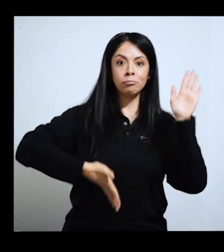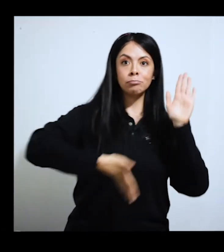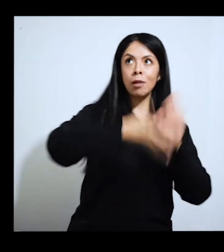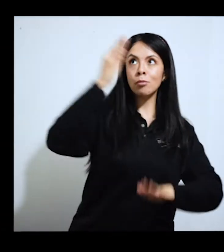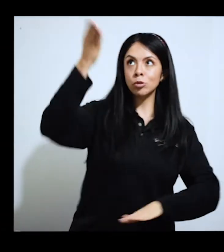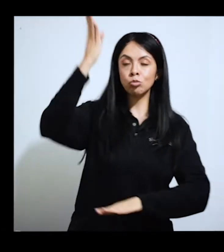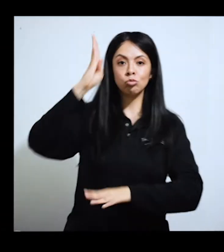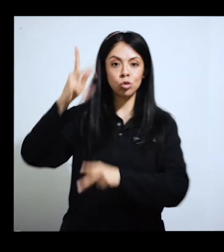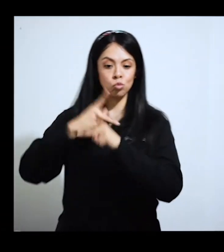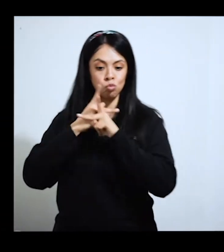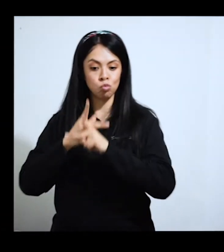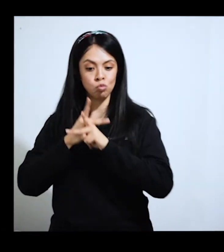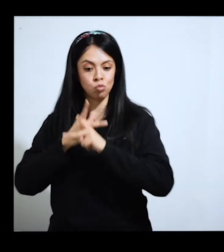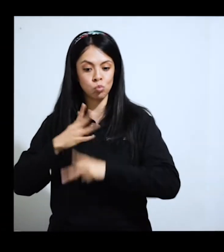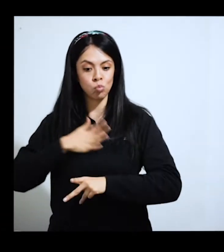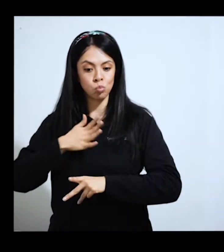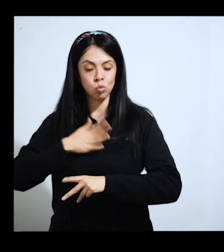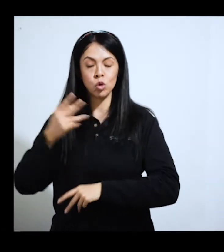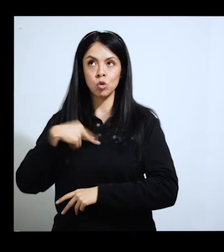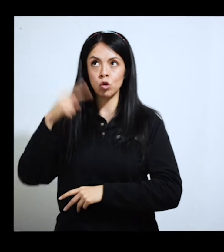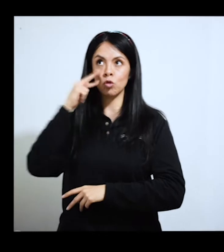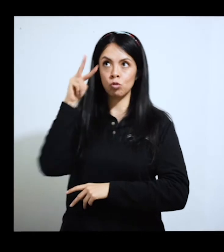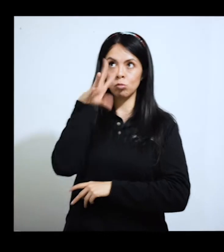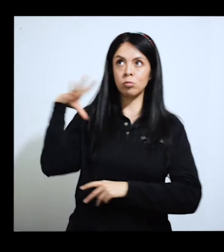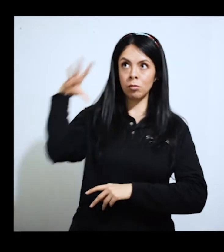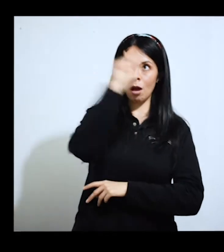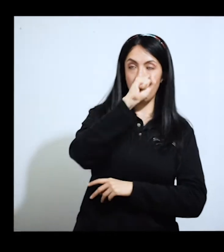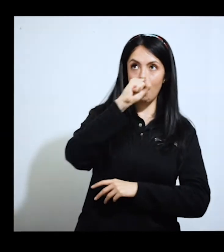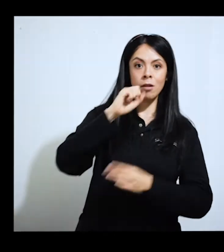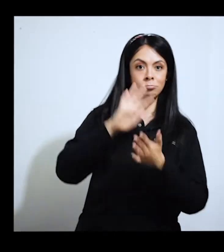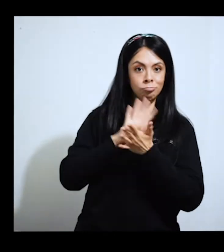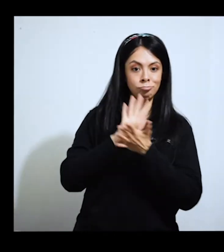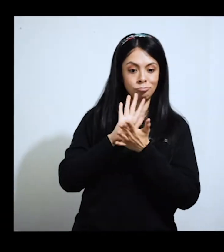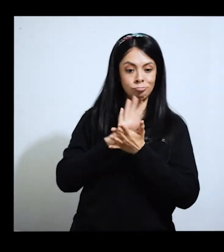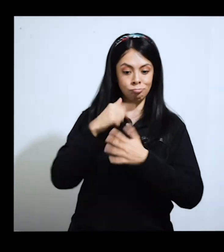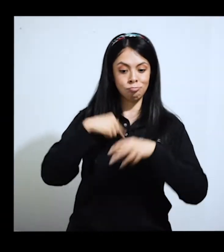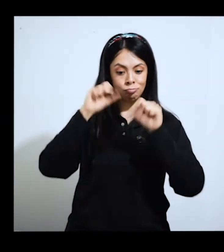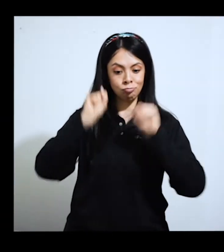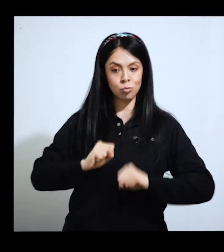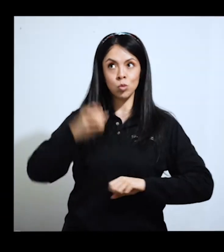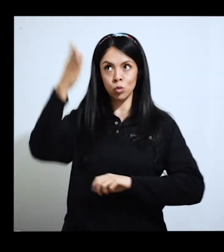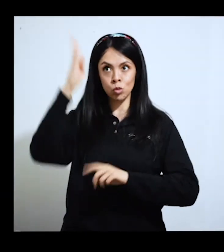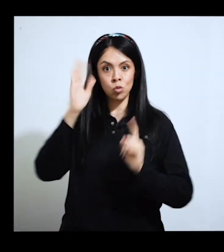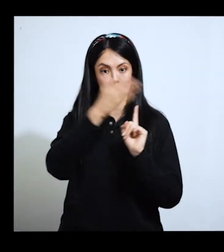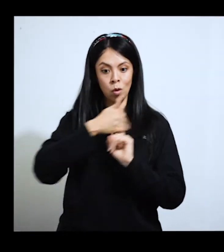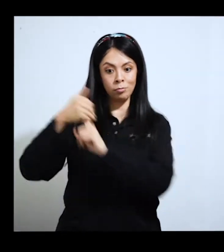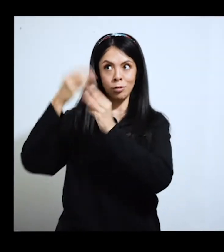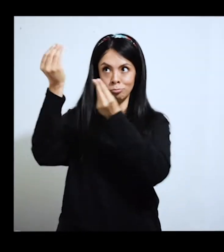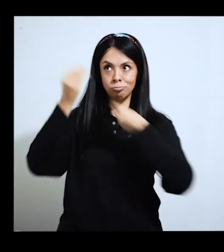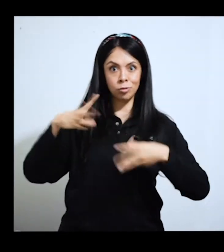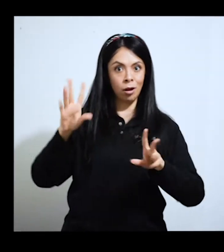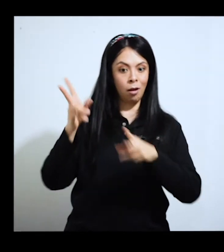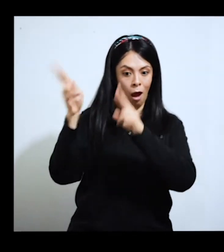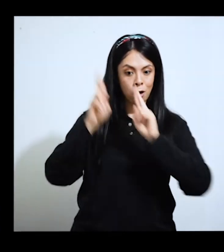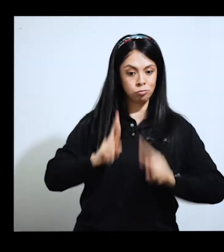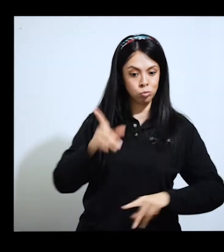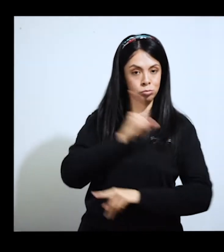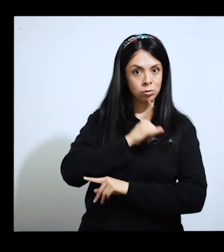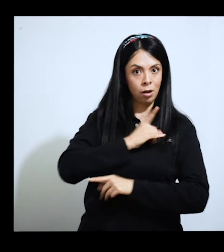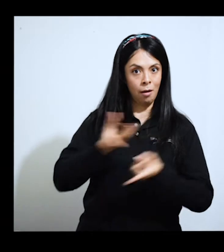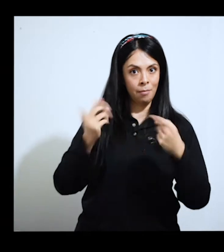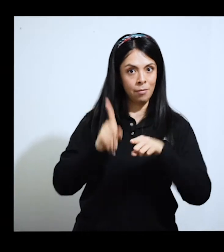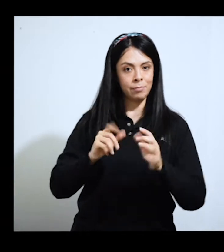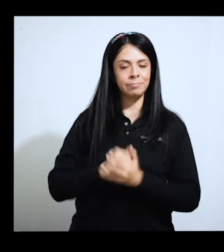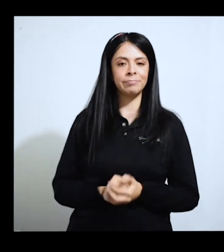yo con todo te recogeré. Y creo que eso yo hoy en día puedo ver cómo tranquilamente puedo decir con todo me recogió, porque hasta universidad me